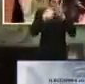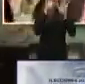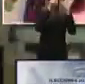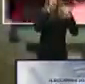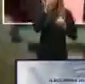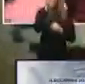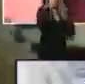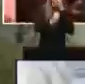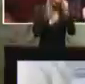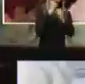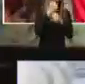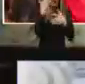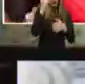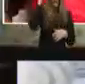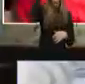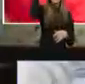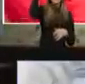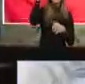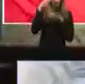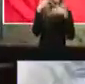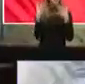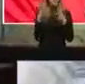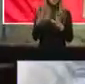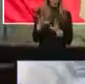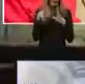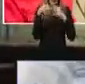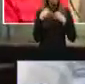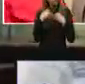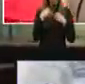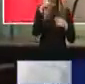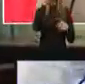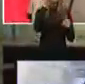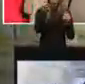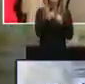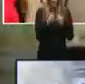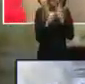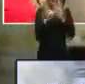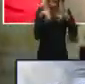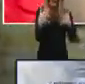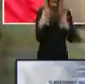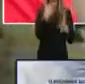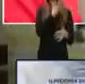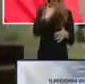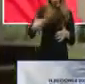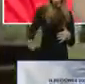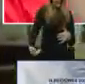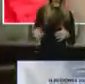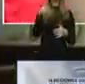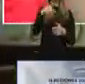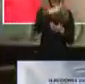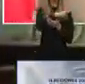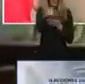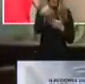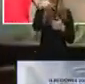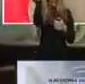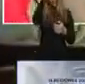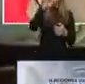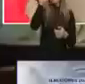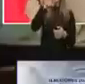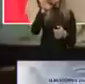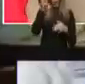de edad que asumirá también la presidencia de la República en enero. Bernardo Arévalo pues